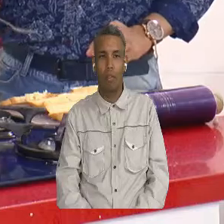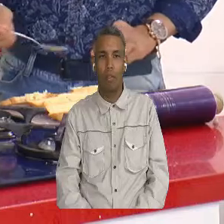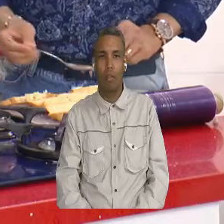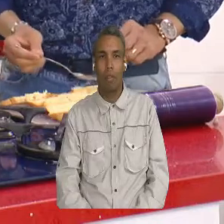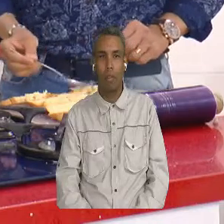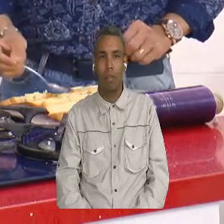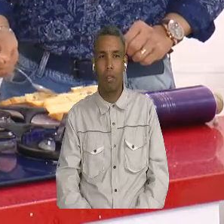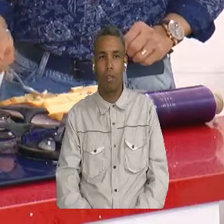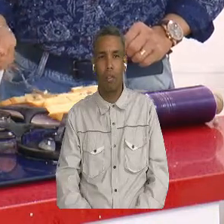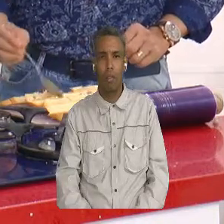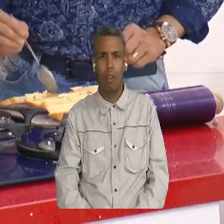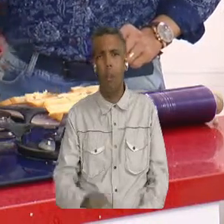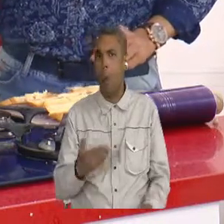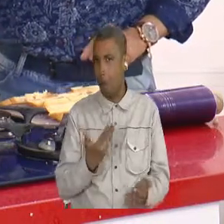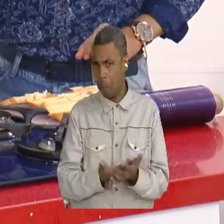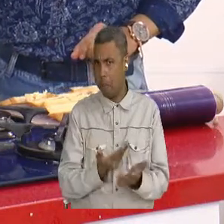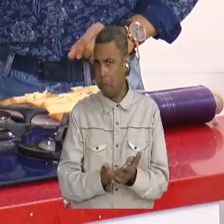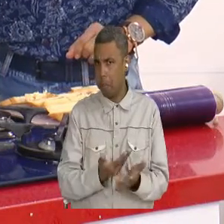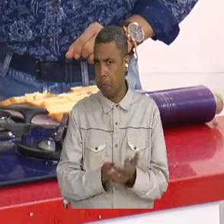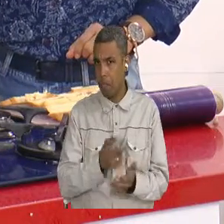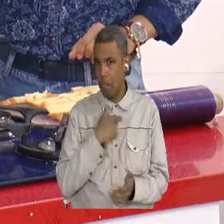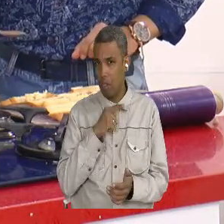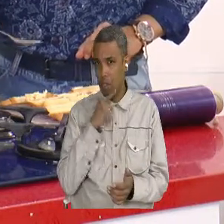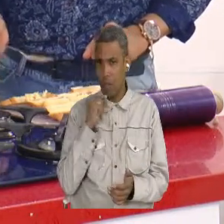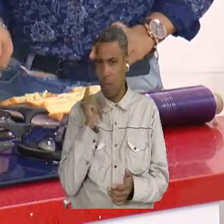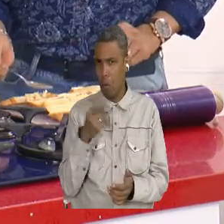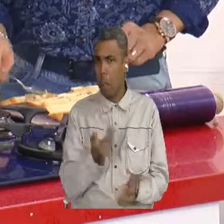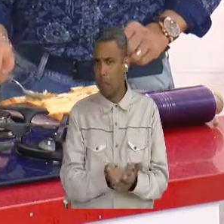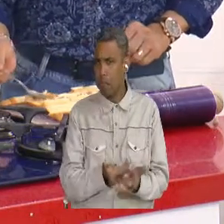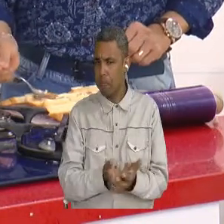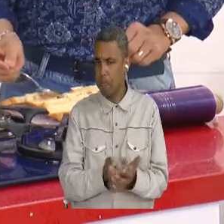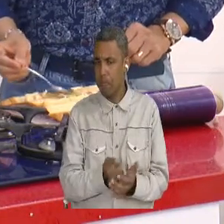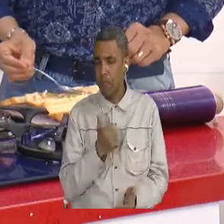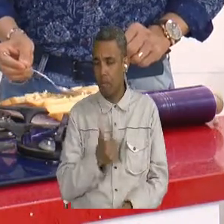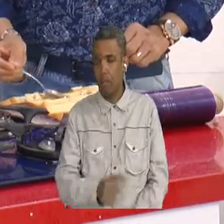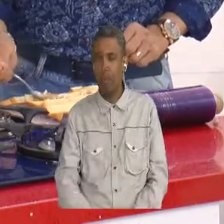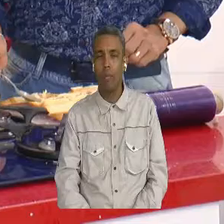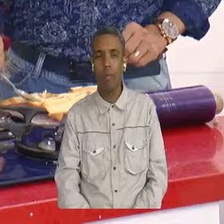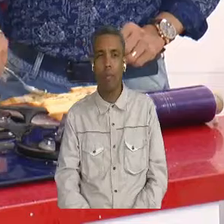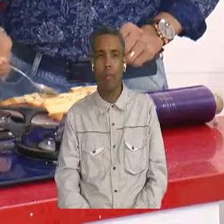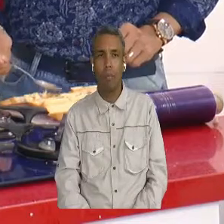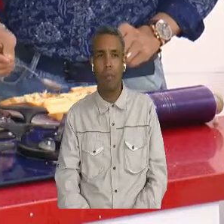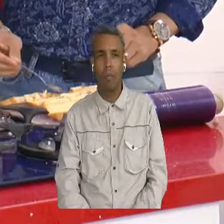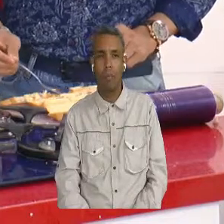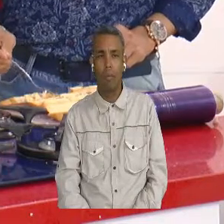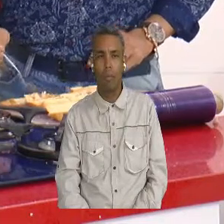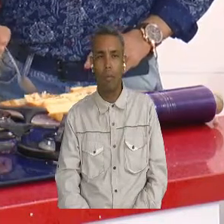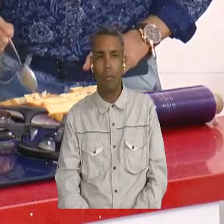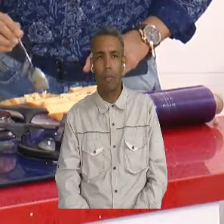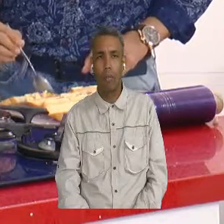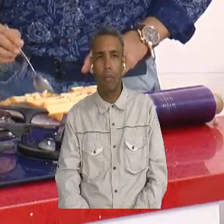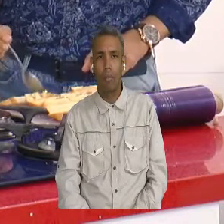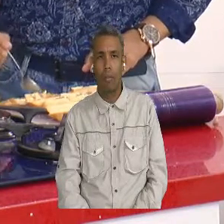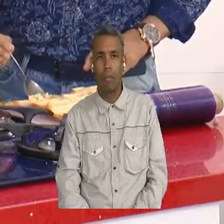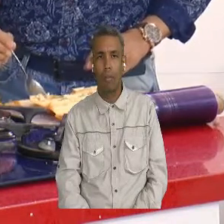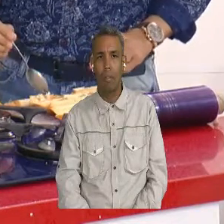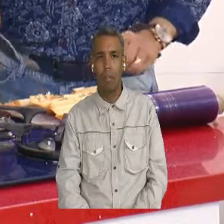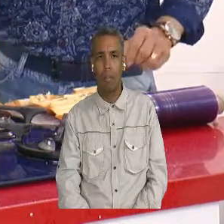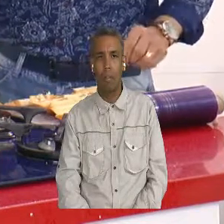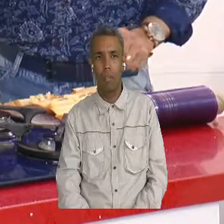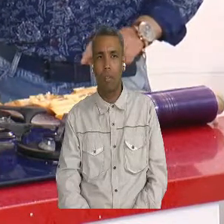Suficiente que no vaya a quedar tan seco. So, después con el papel va a quedar muy compacto, va a quedar como